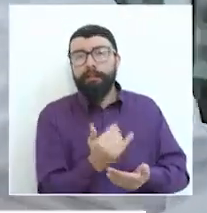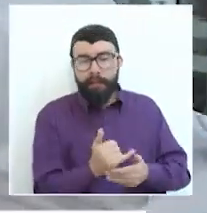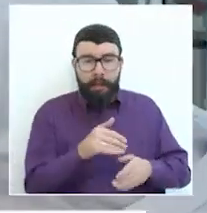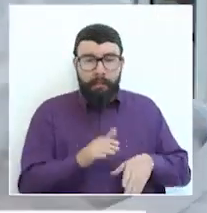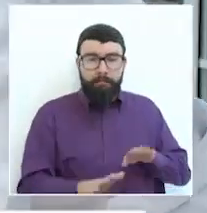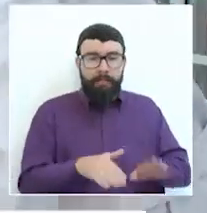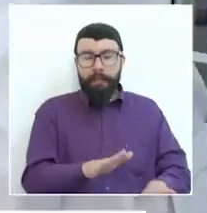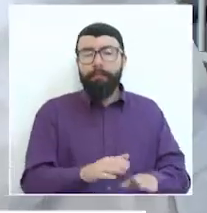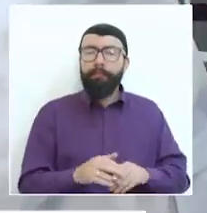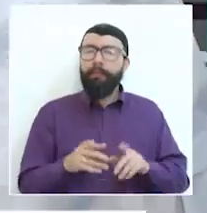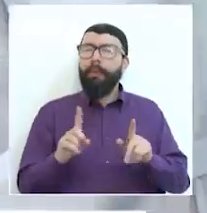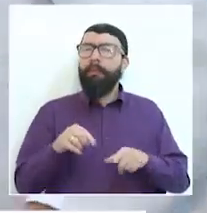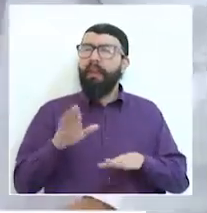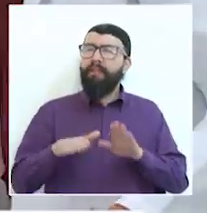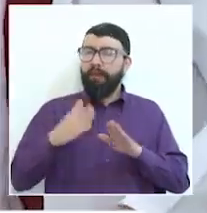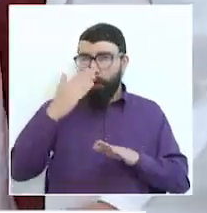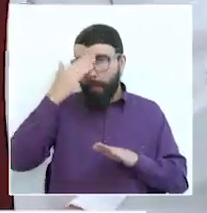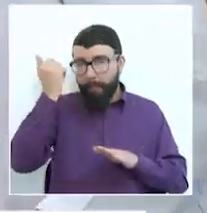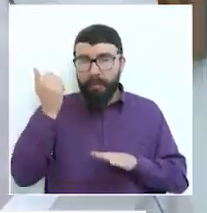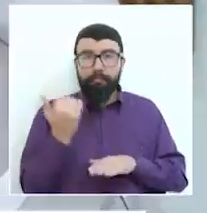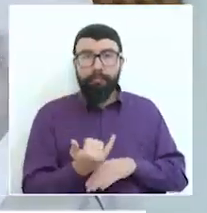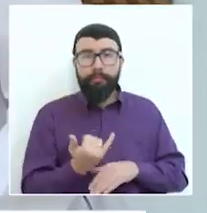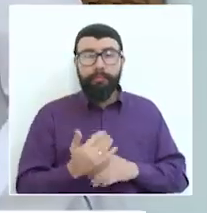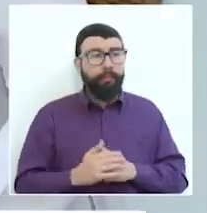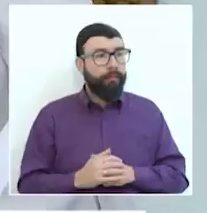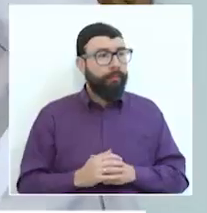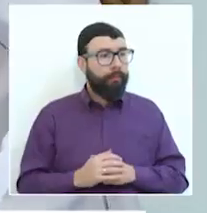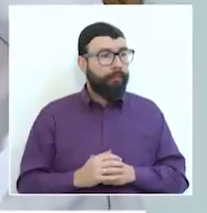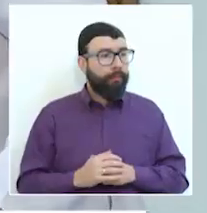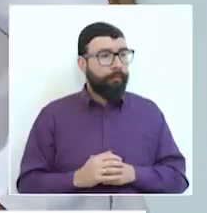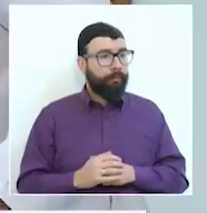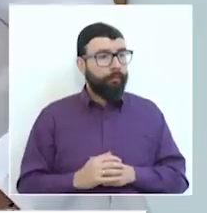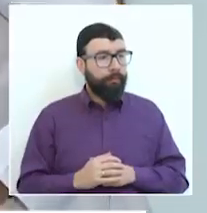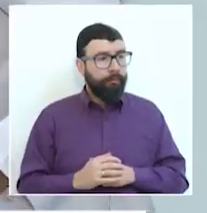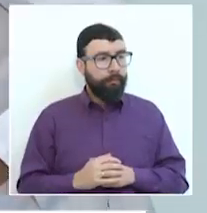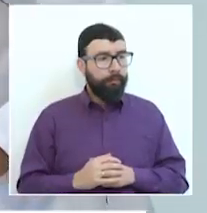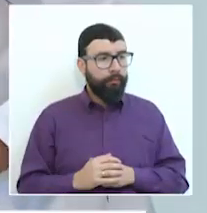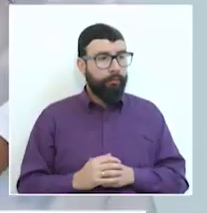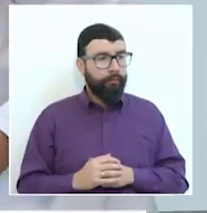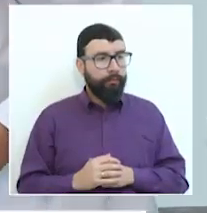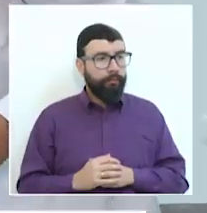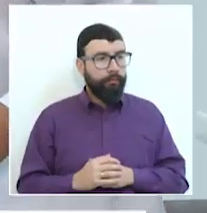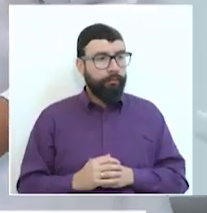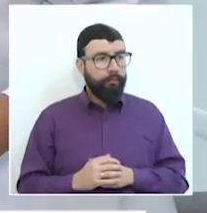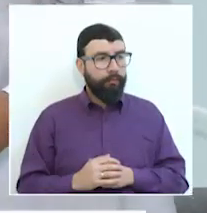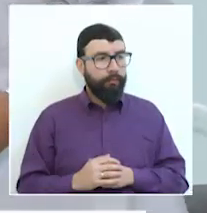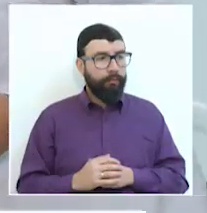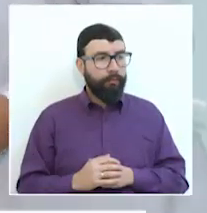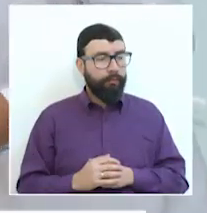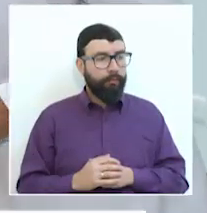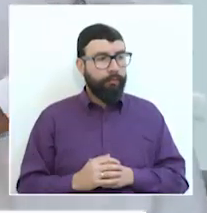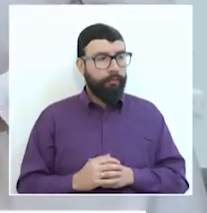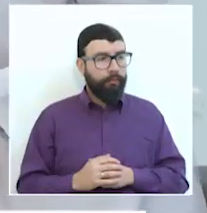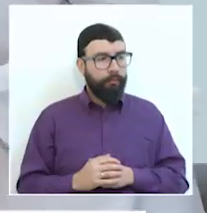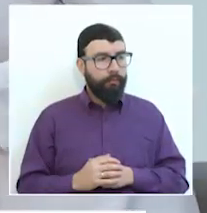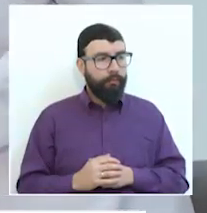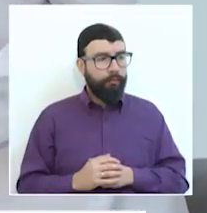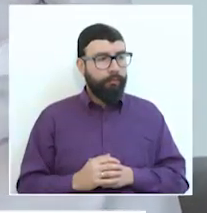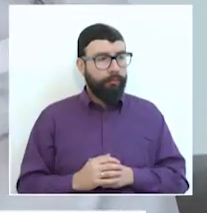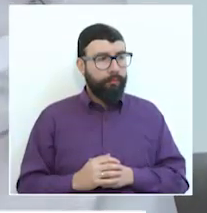nos olvida y es ver aquí, relaja, relaja el brazo, relaja, relaja, relaja, relaja, relaja, relaja, relaja.